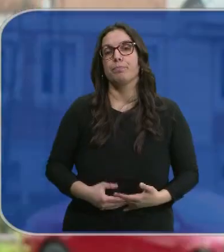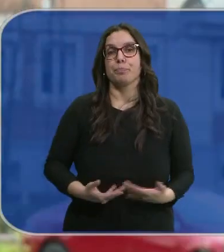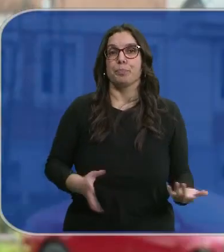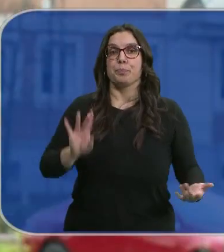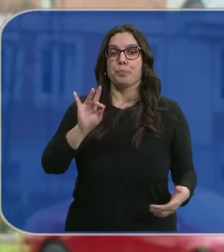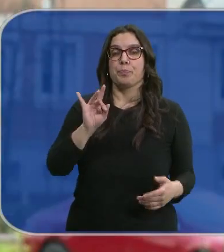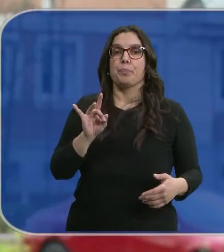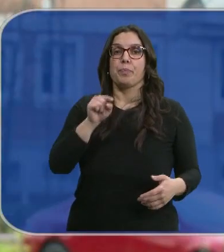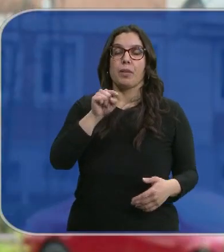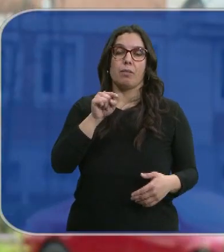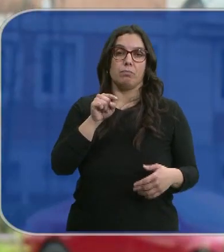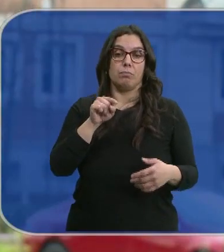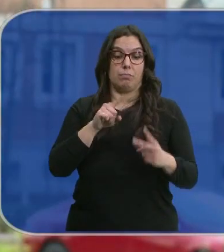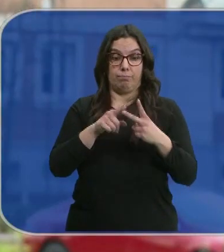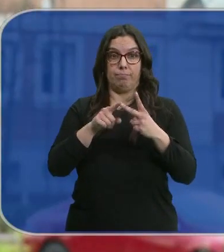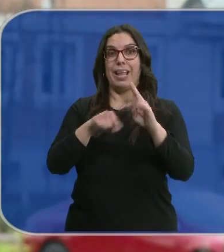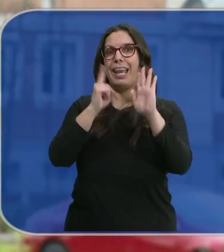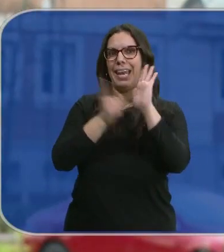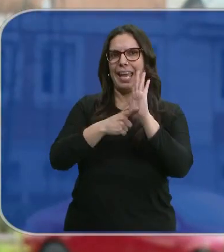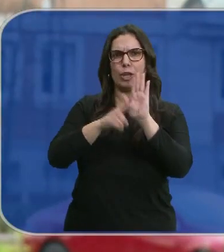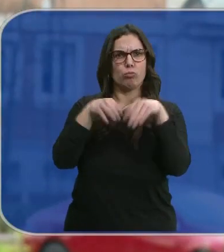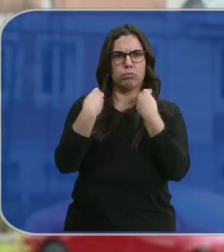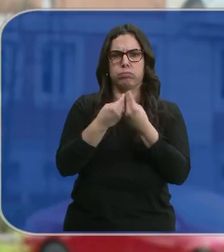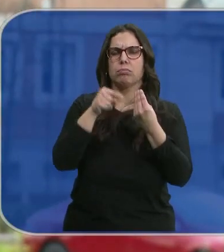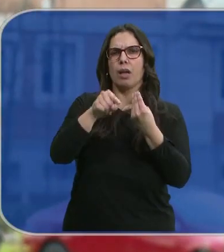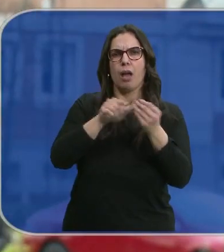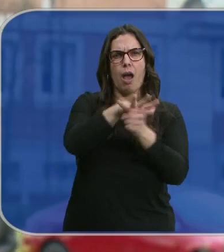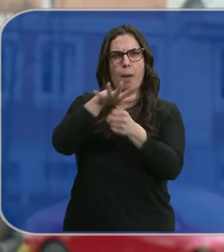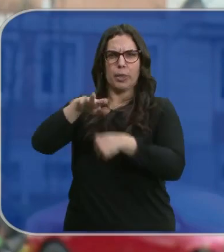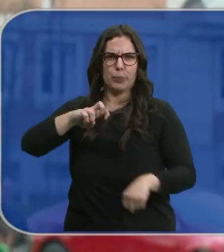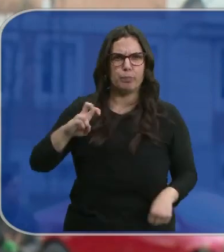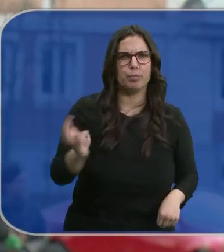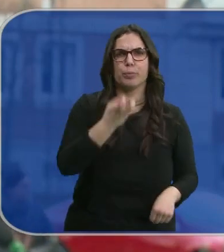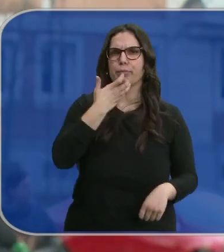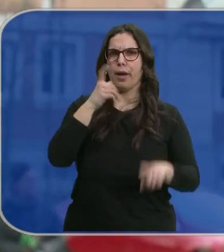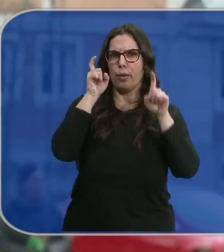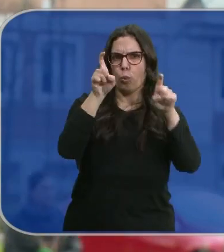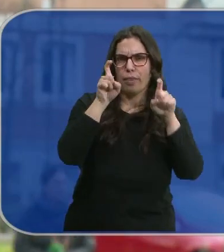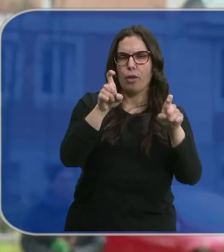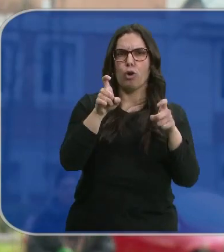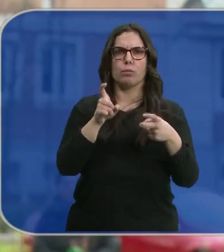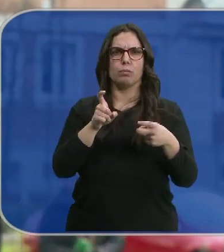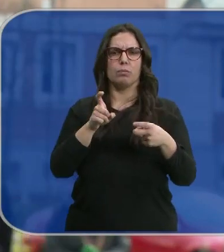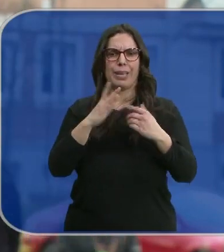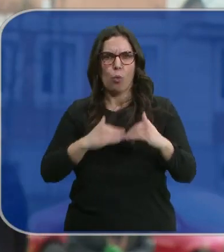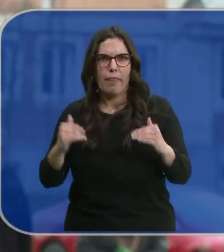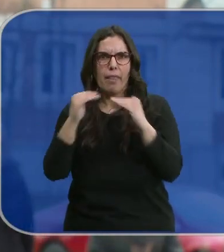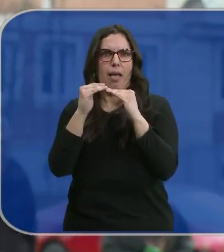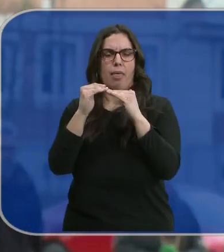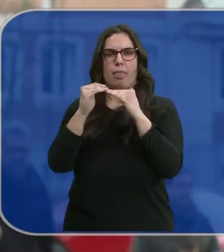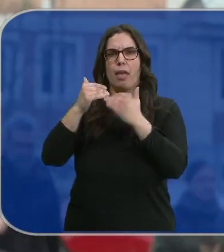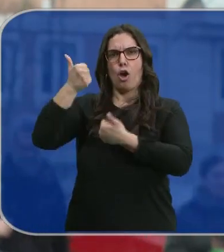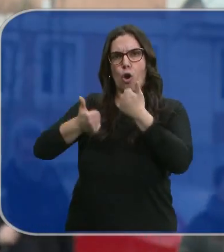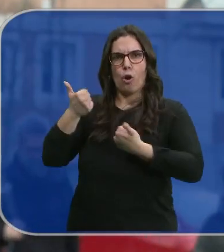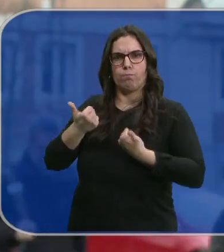Sí, esta será una ley integral que abarcará ámbitos como la educación, la igualdad y